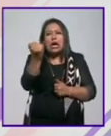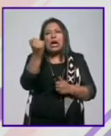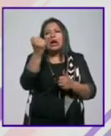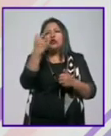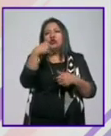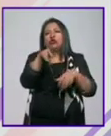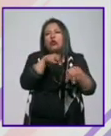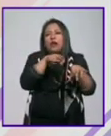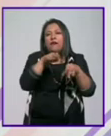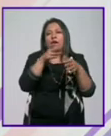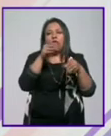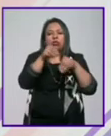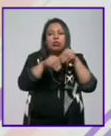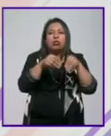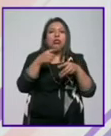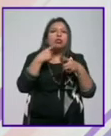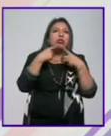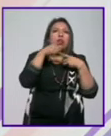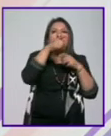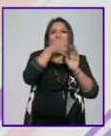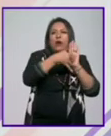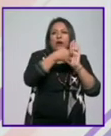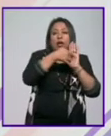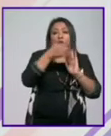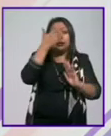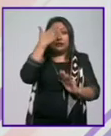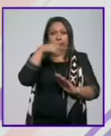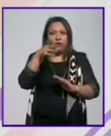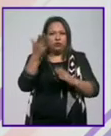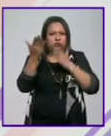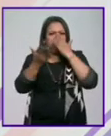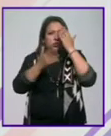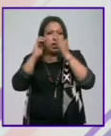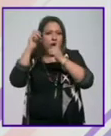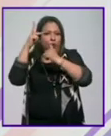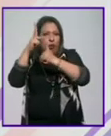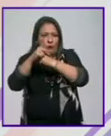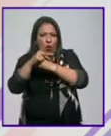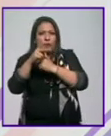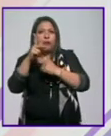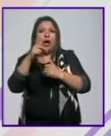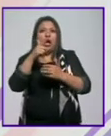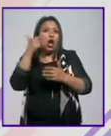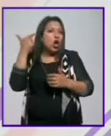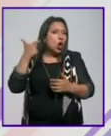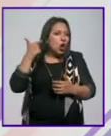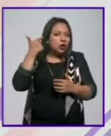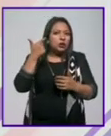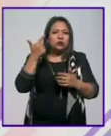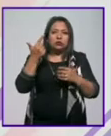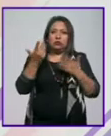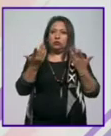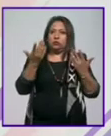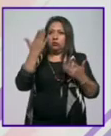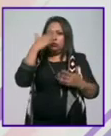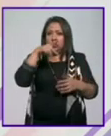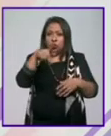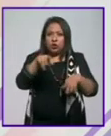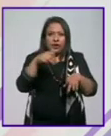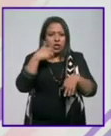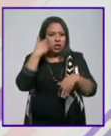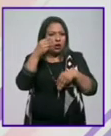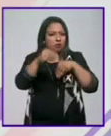su trabajo discutiéndose en Nueva York, saber que ha estudiado en Europa, en Londres, y que ese trabajo lo quiere